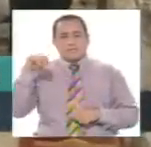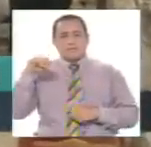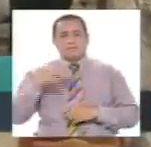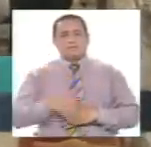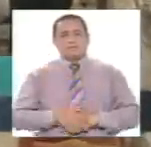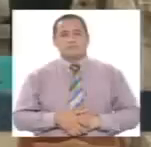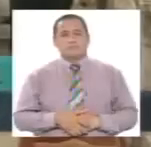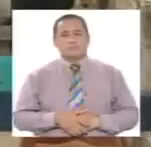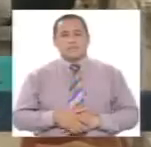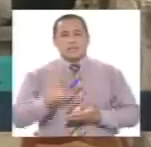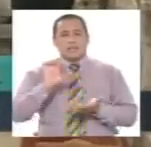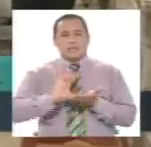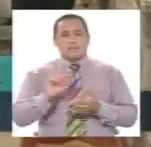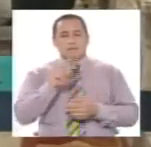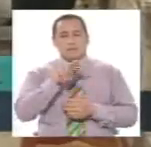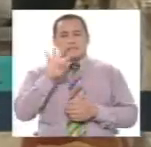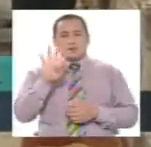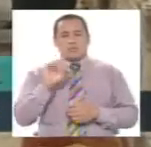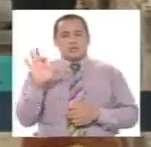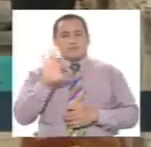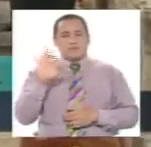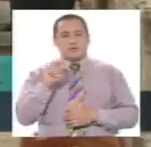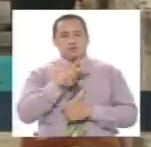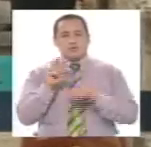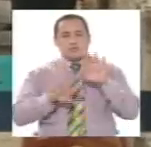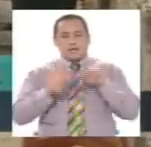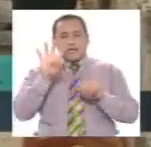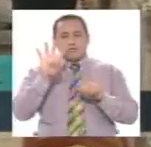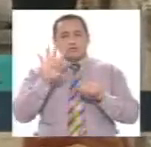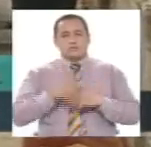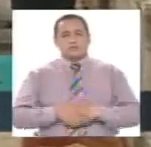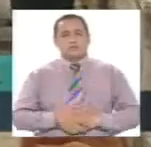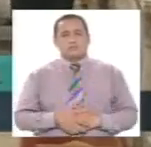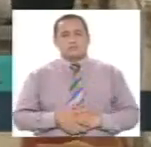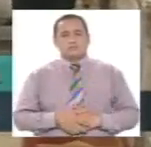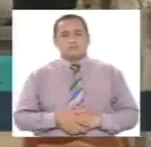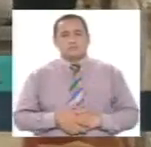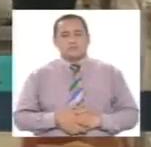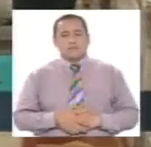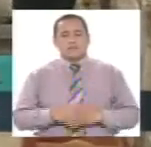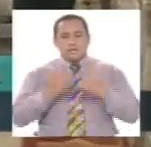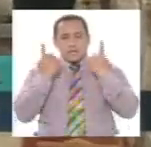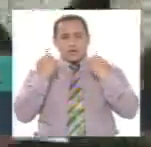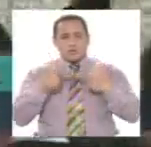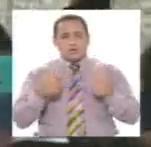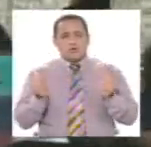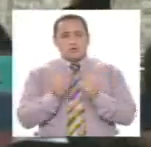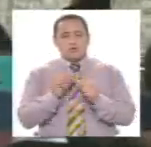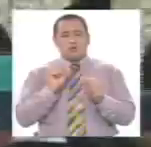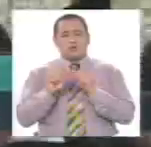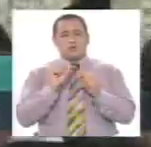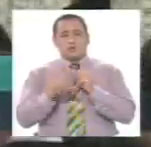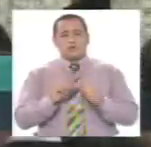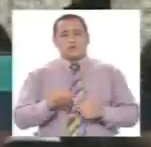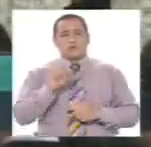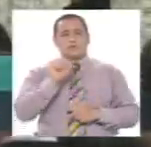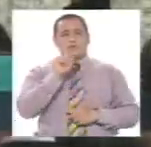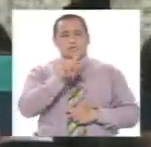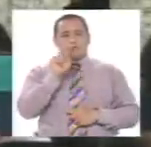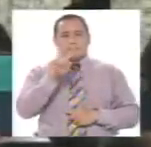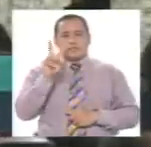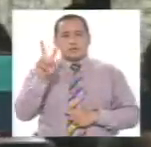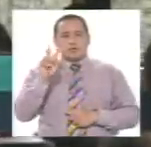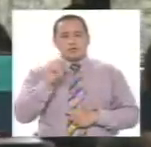071-2014-PCM, Lima, 24 de febrero del 2014. De conformidad con el artículo 122